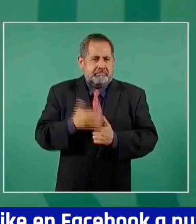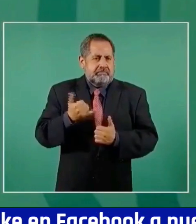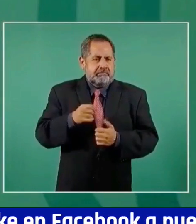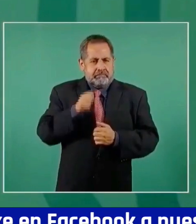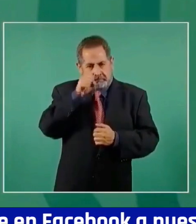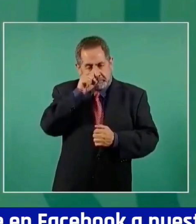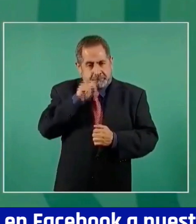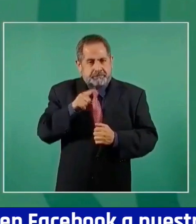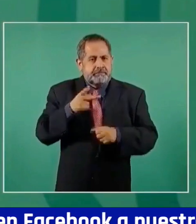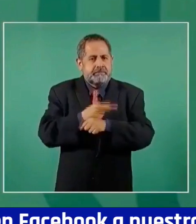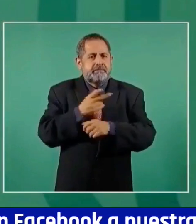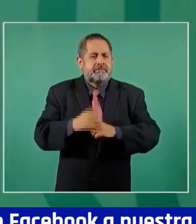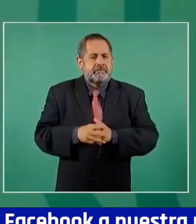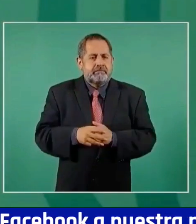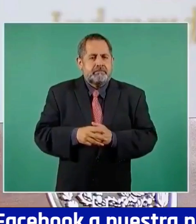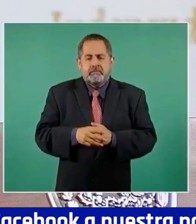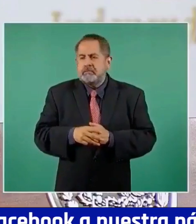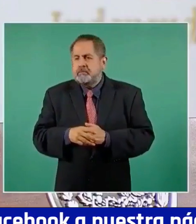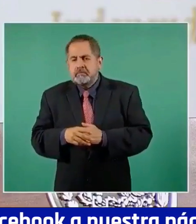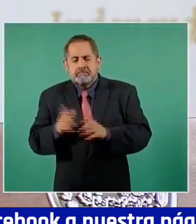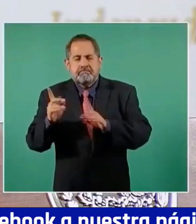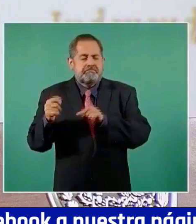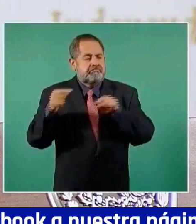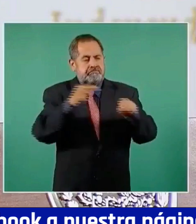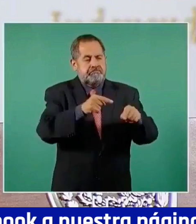Y se resolvió.